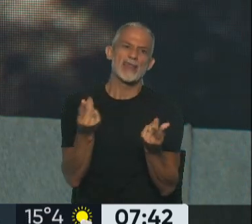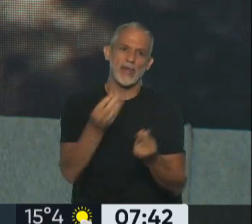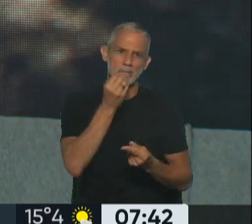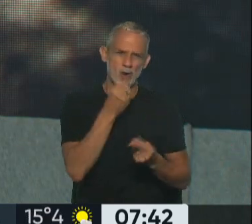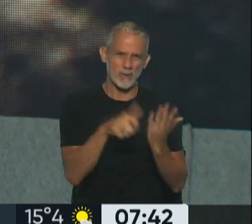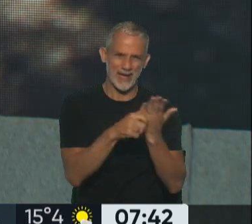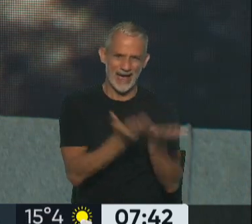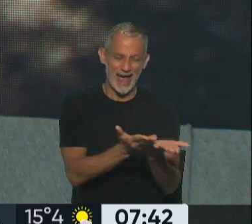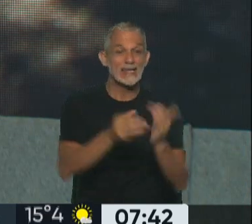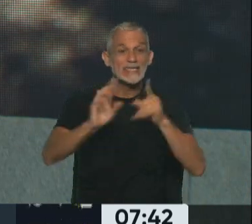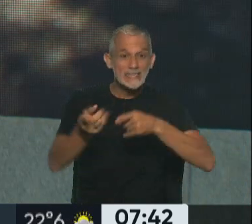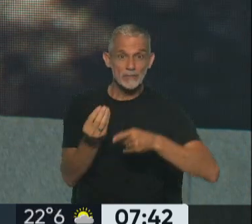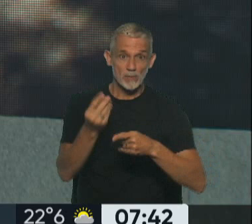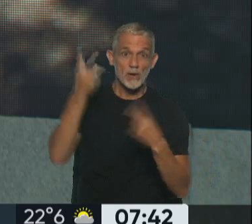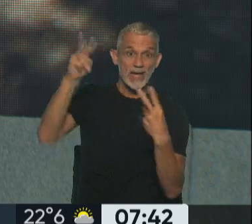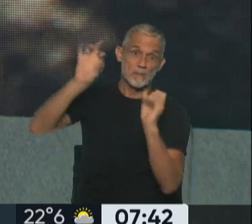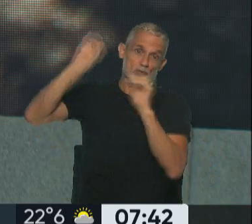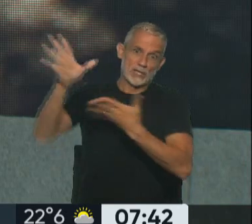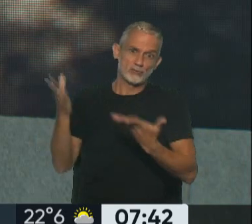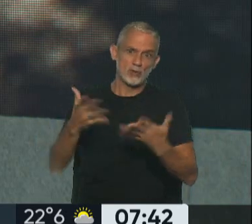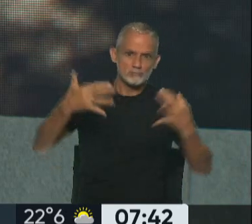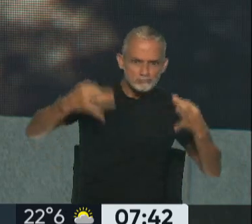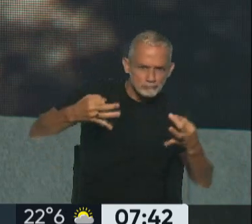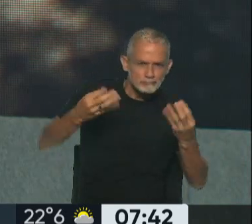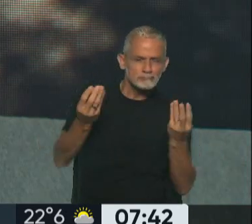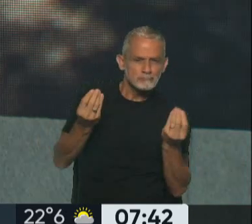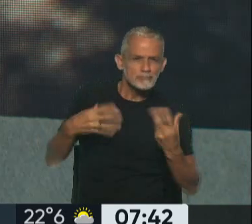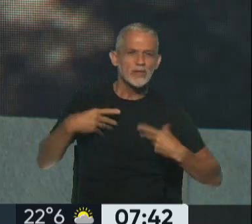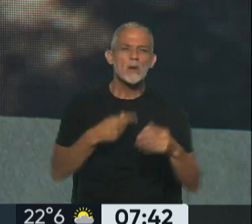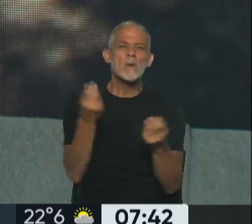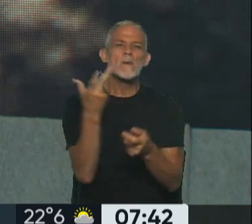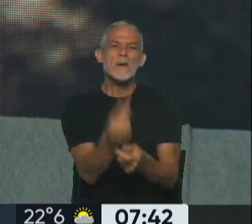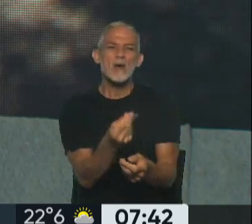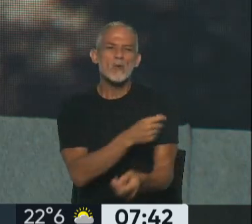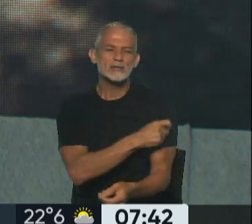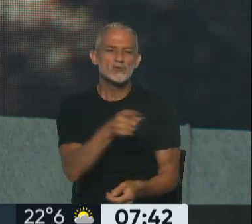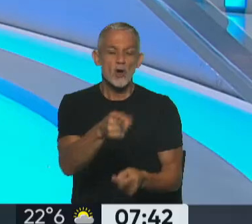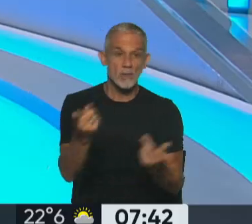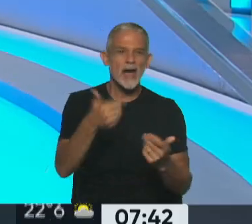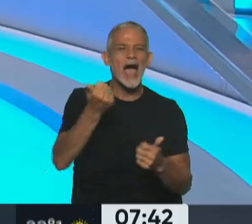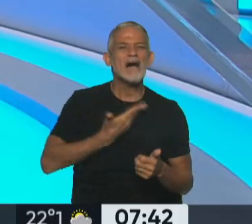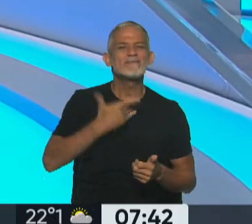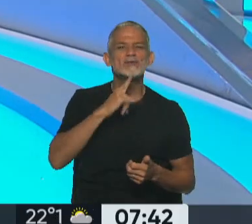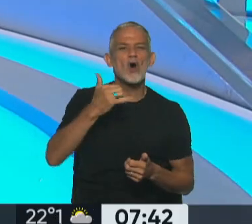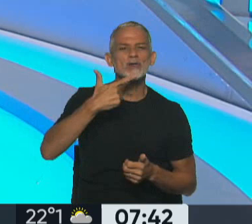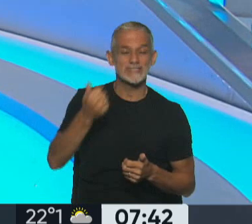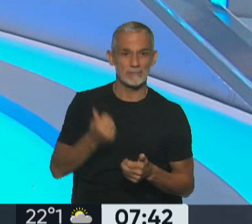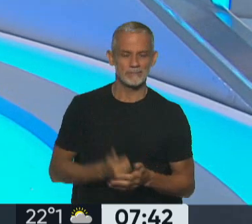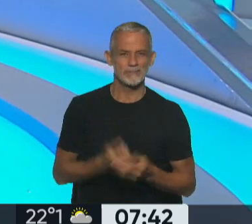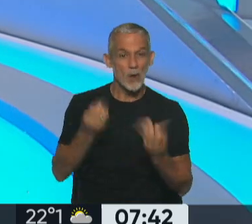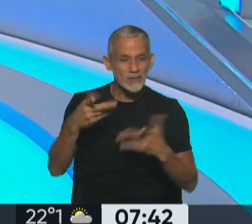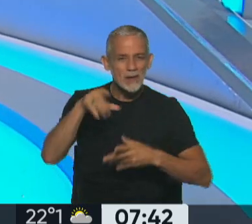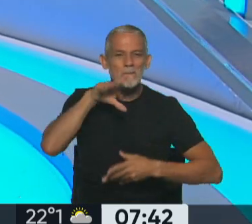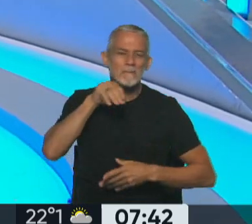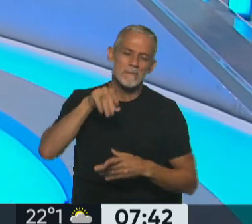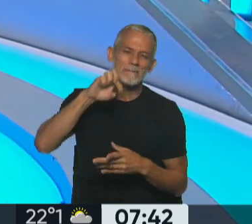también porque nos permite la exportación y en ese sentido comenzó la vacunación contra la fosa pato Cómo estás Buen día Hola Muy